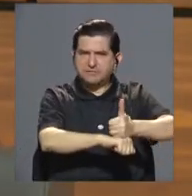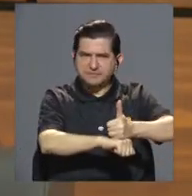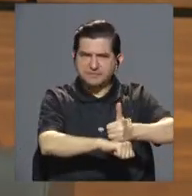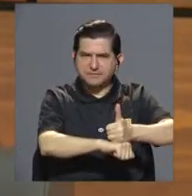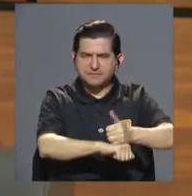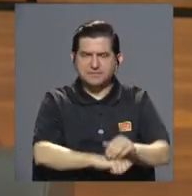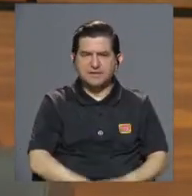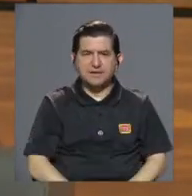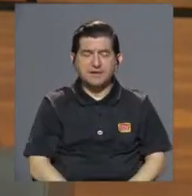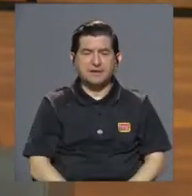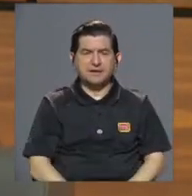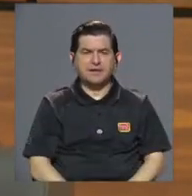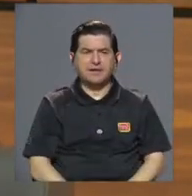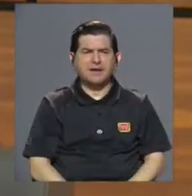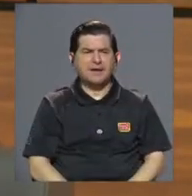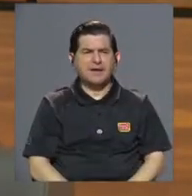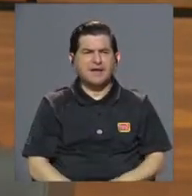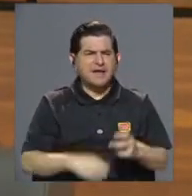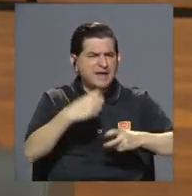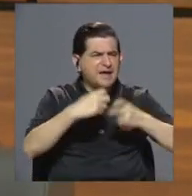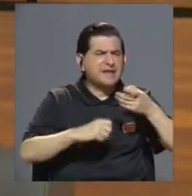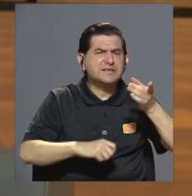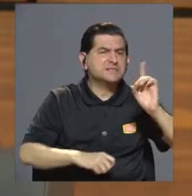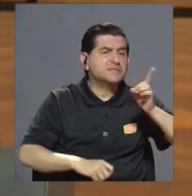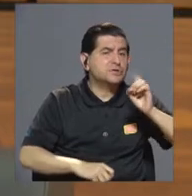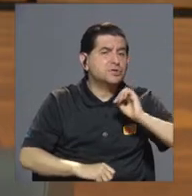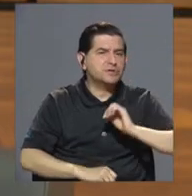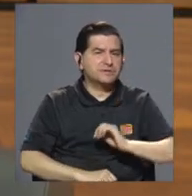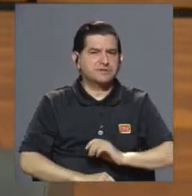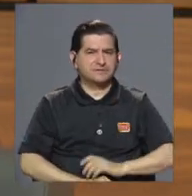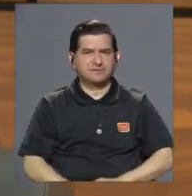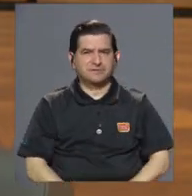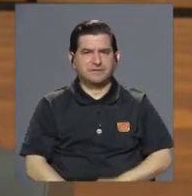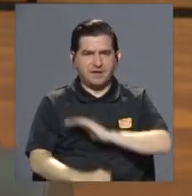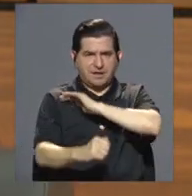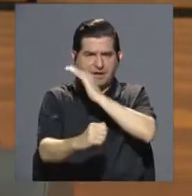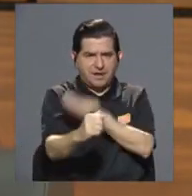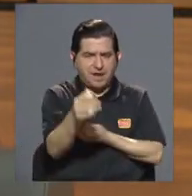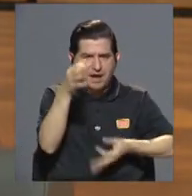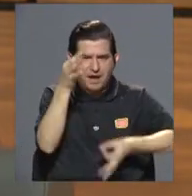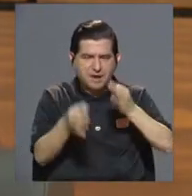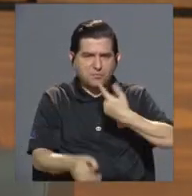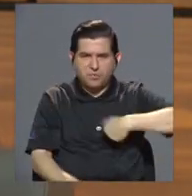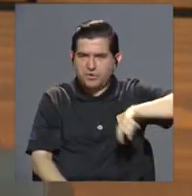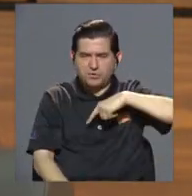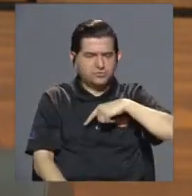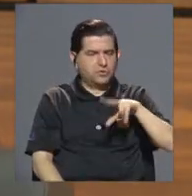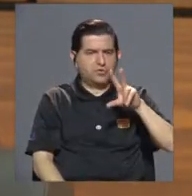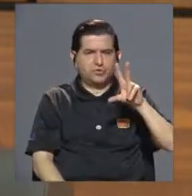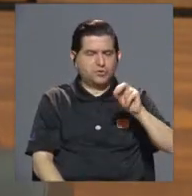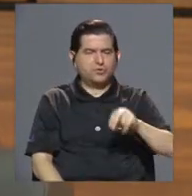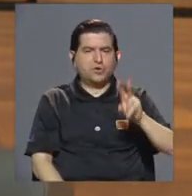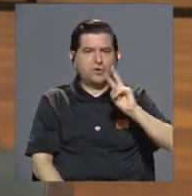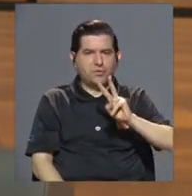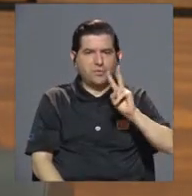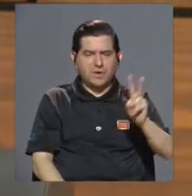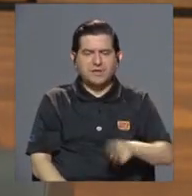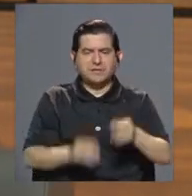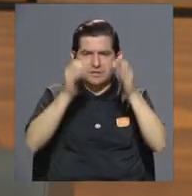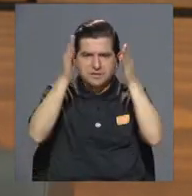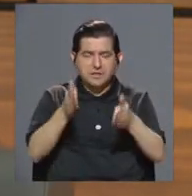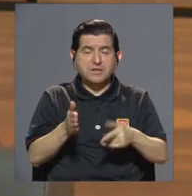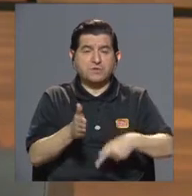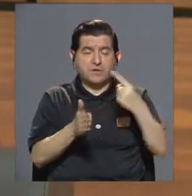en qué parte estamos en crisis. El Poder Judicial no somos los 22 magistrados que a